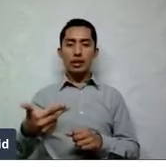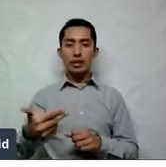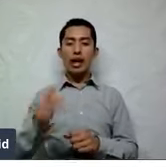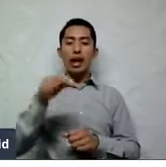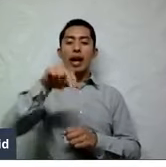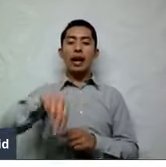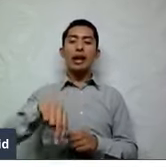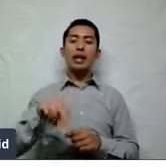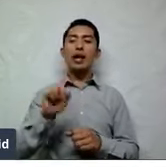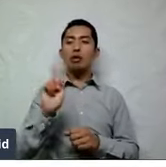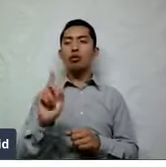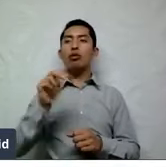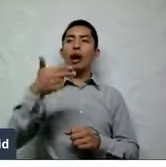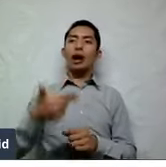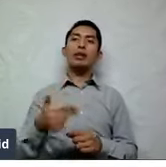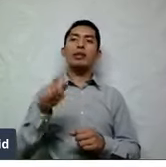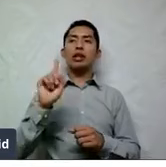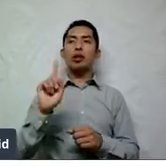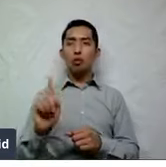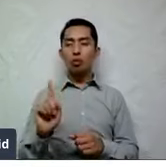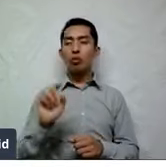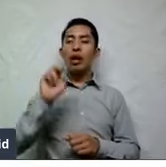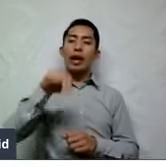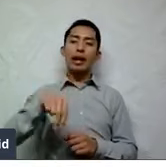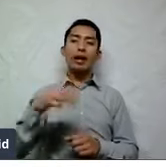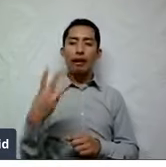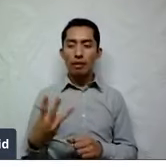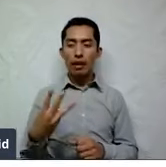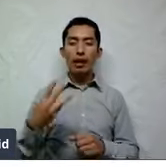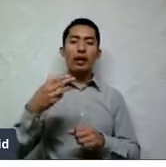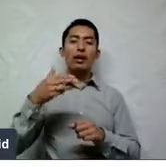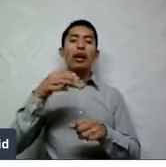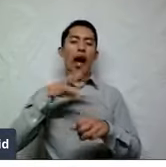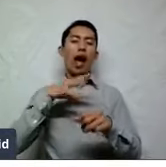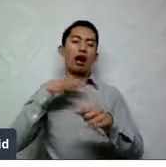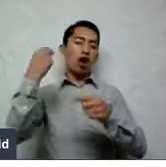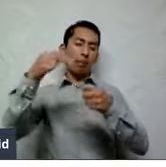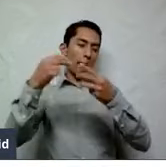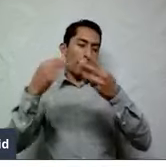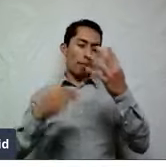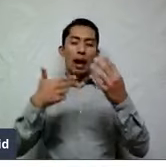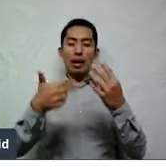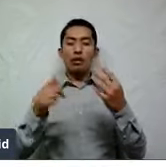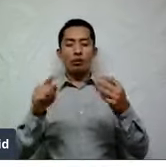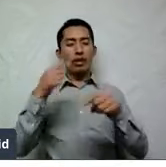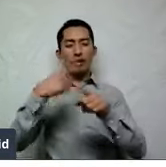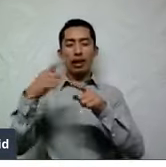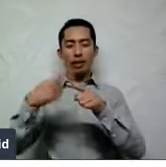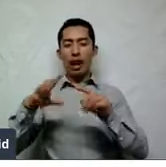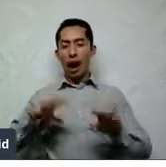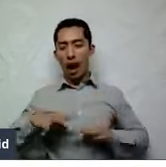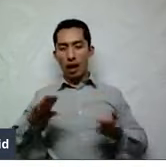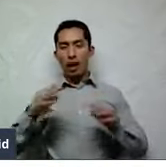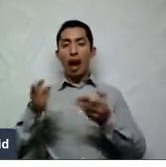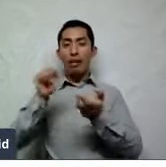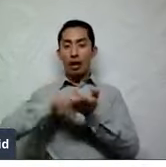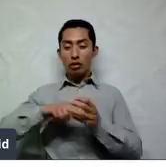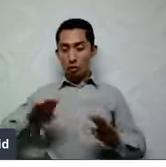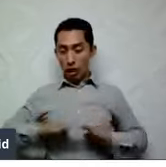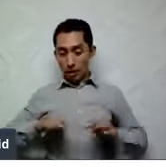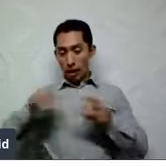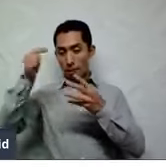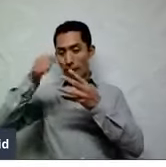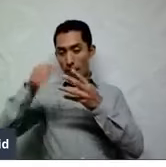N1, H1, N3, N5, H1, etcétera. Entonces, nosotros ya los